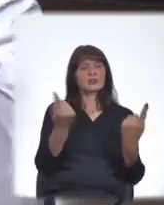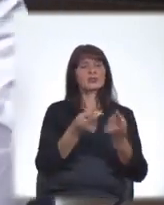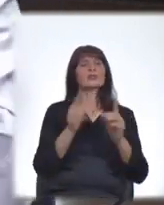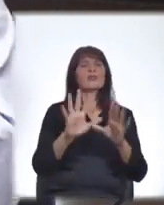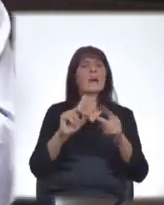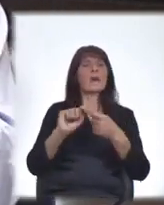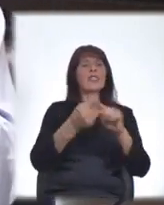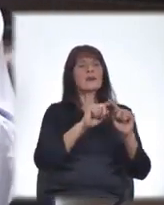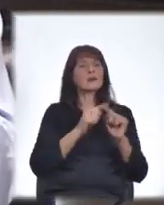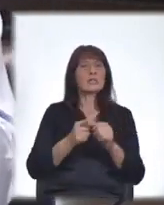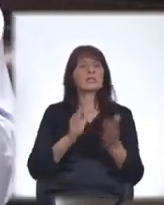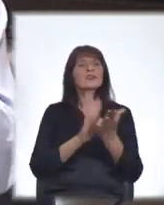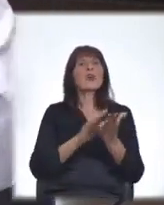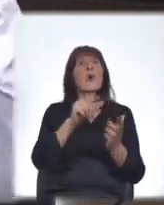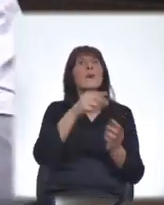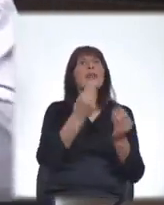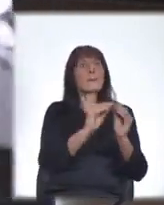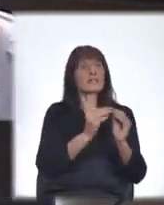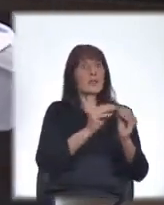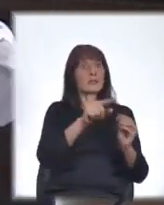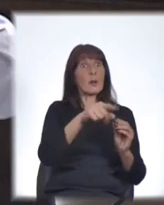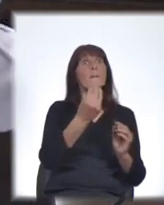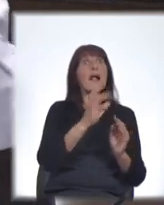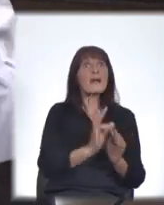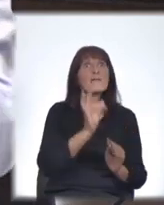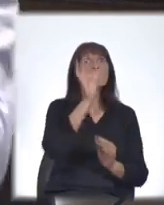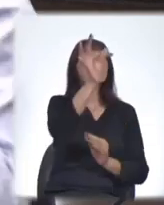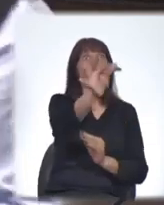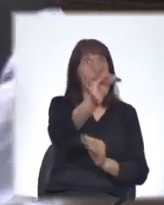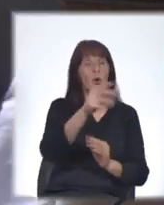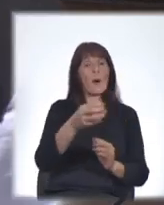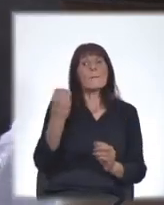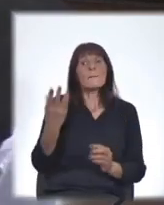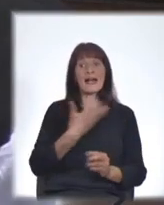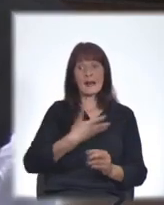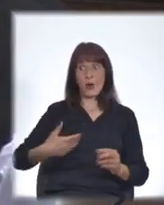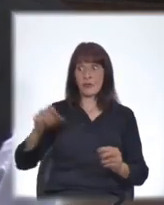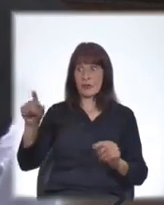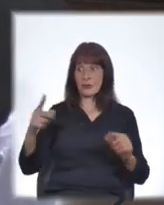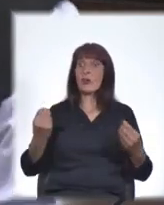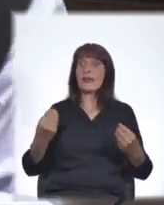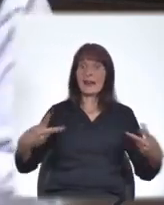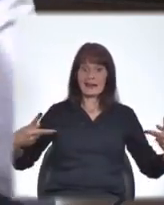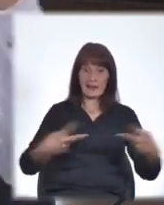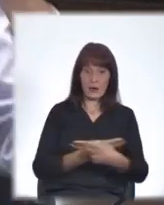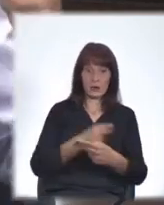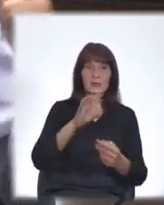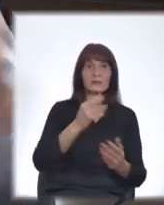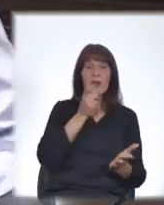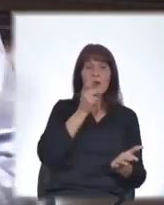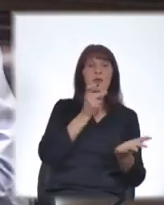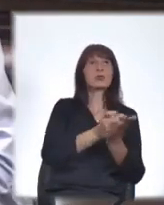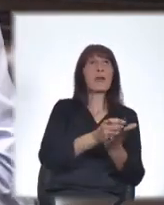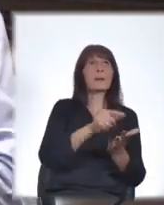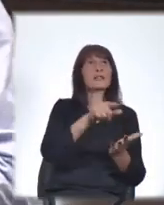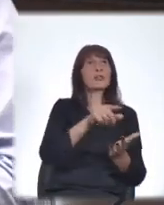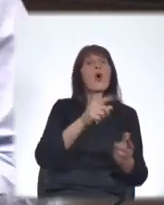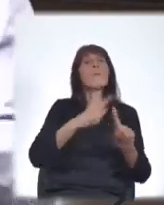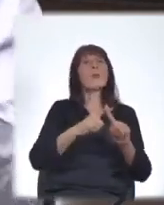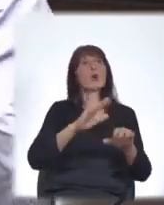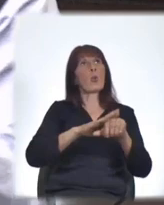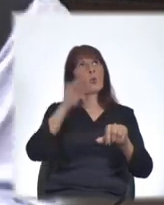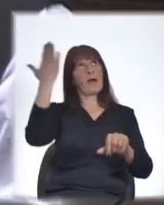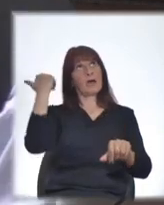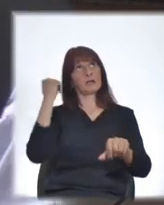que se va a aplicar hacia el futuro, pero la fundamentación del gobierno, de su recorte y de su ajuste, se fundamenta en el pasado.